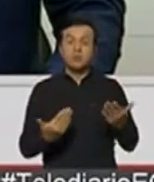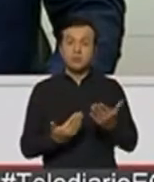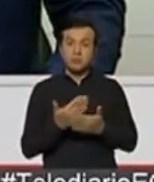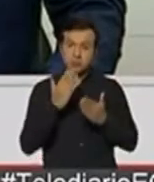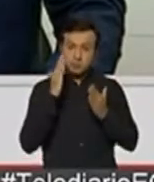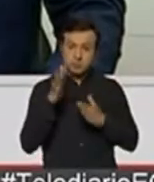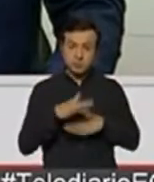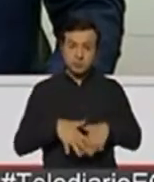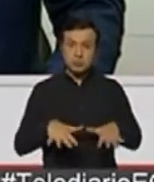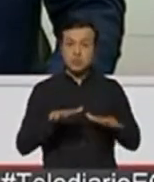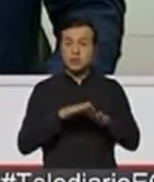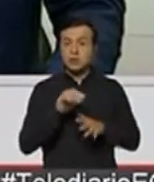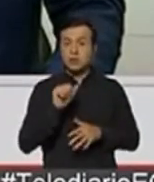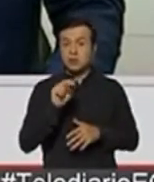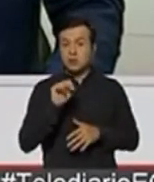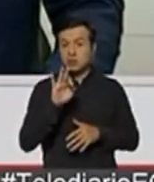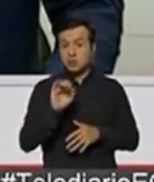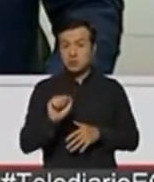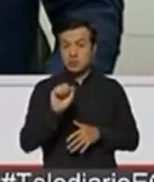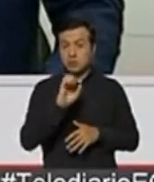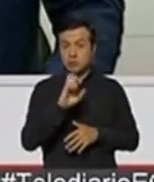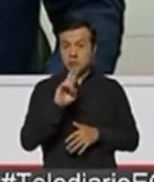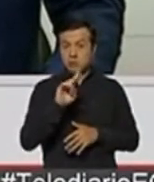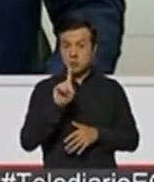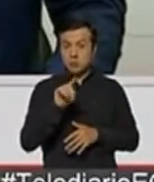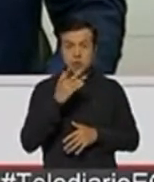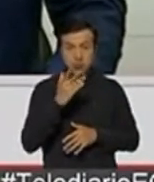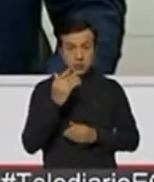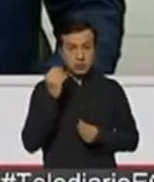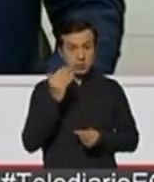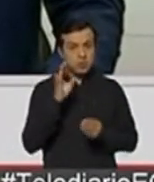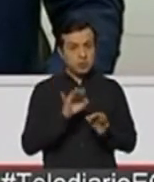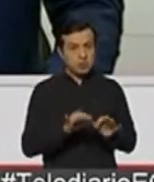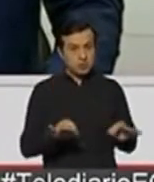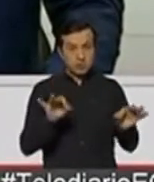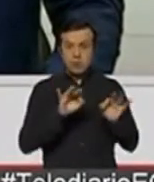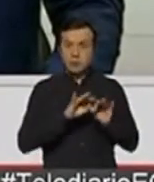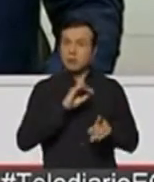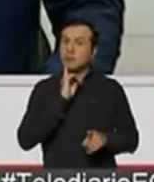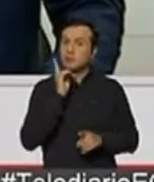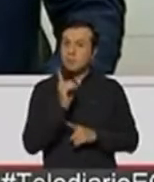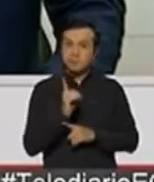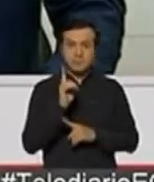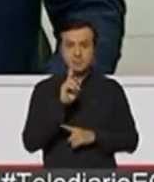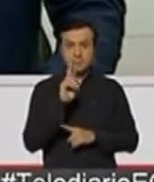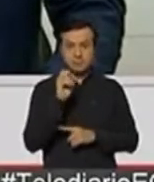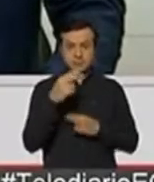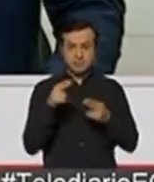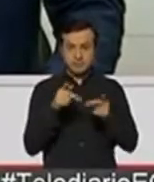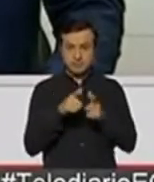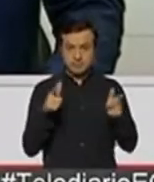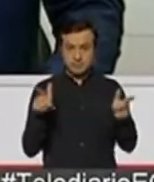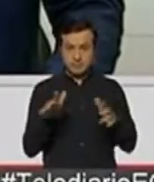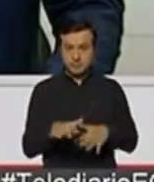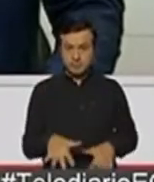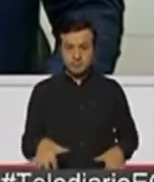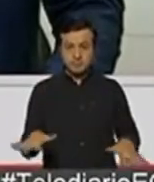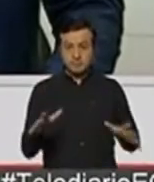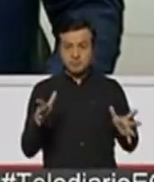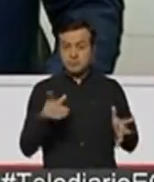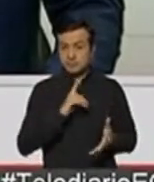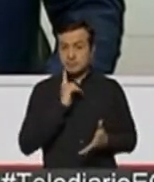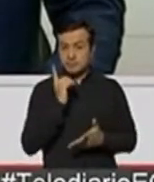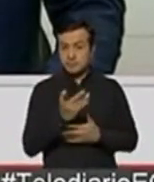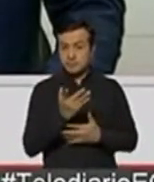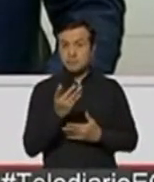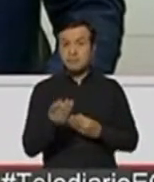en Santa Cruz. Eso implica una inversión importante, al menos en 20 hectáreas de paneles fotovoltaicos